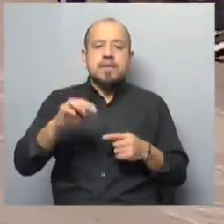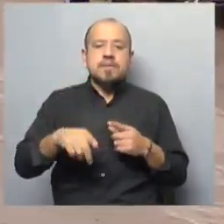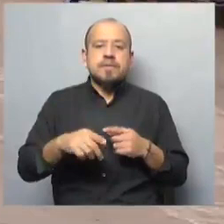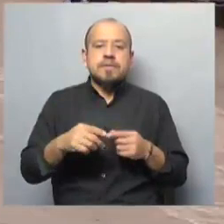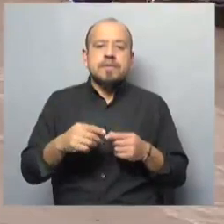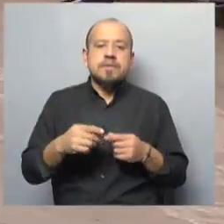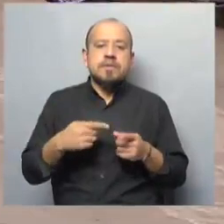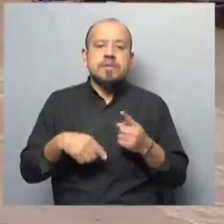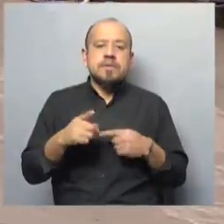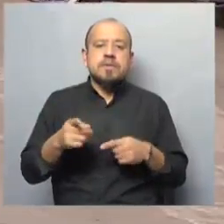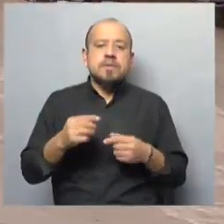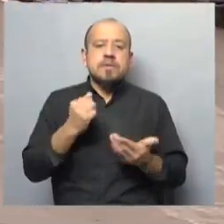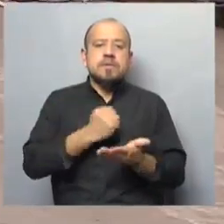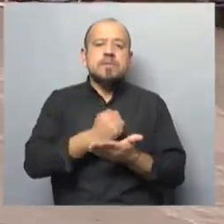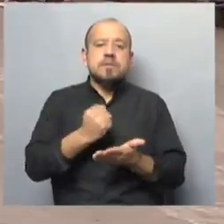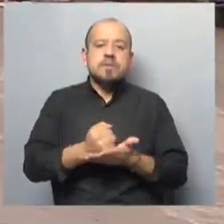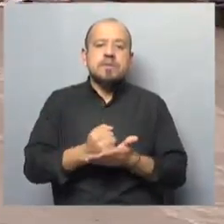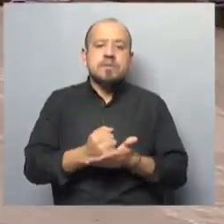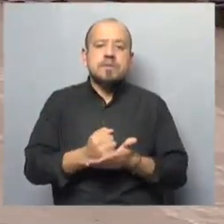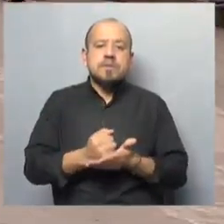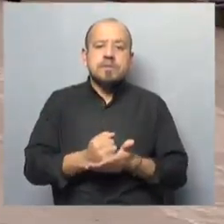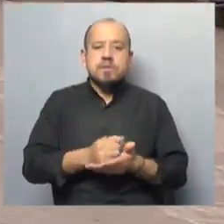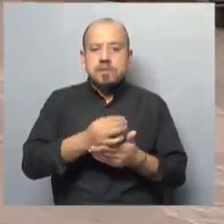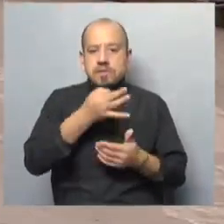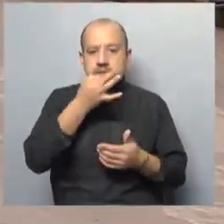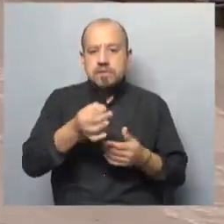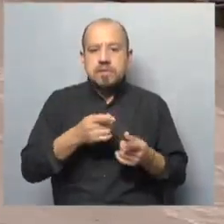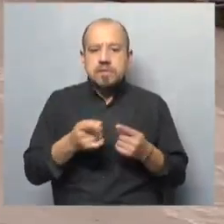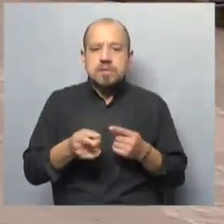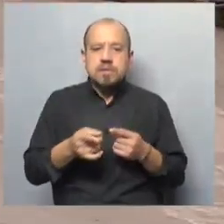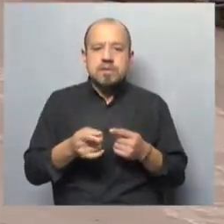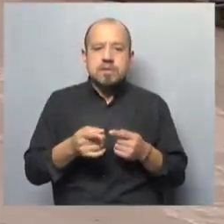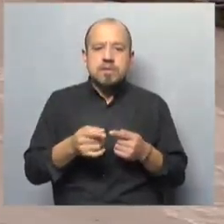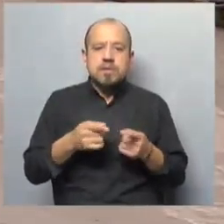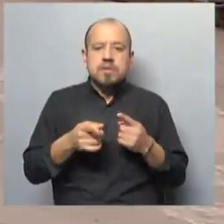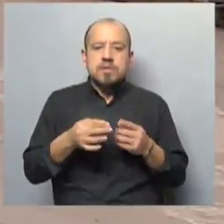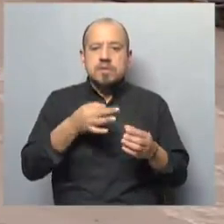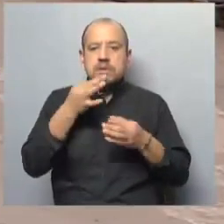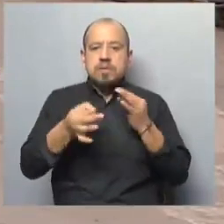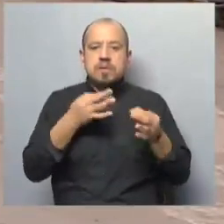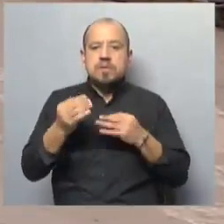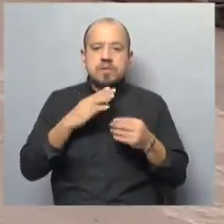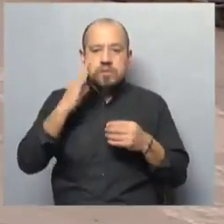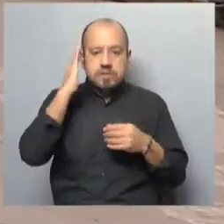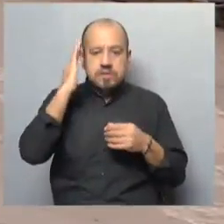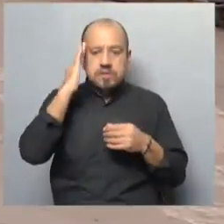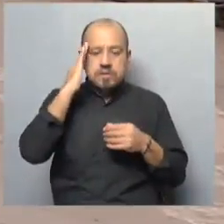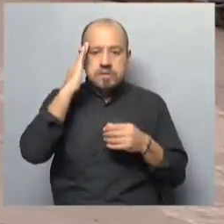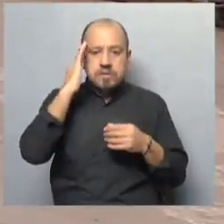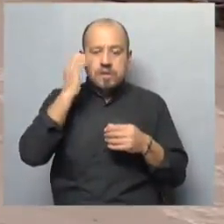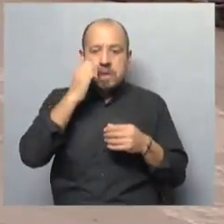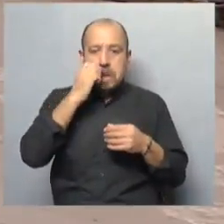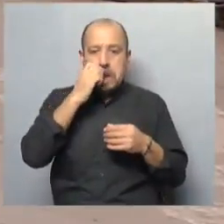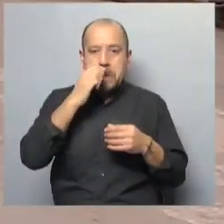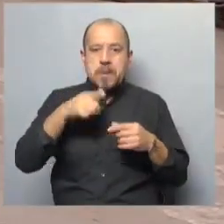otorgamiento del pasaporte. La calle Pou dijo que entiende todas las explicaciones y respalda las explicaciones